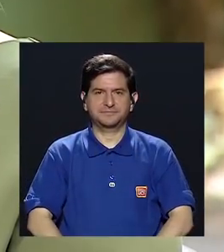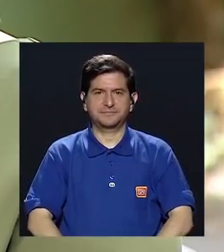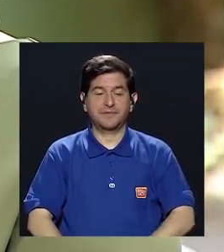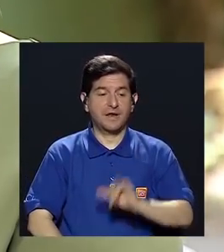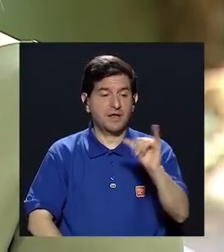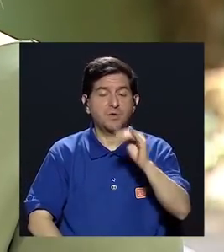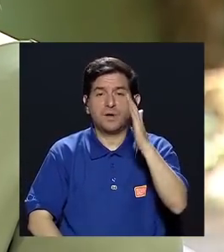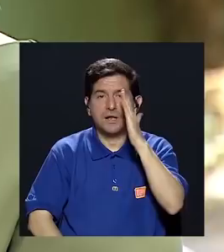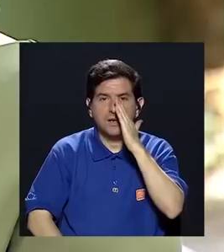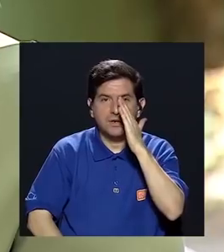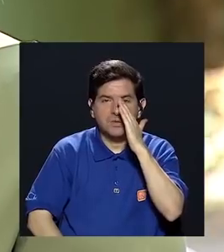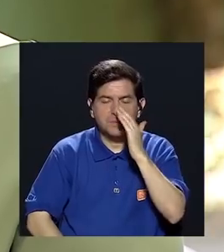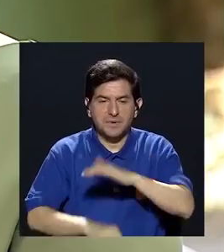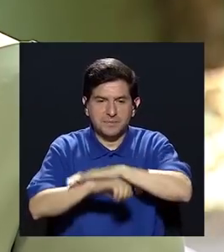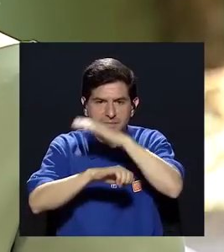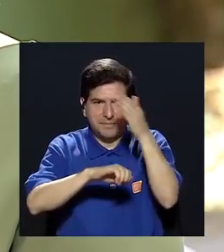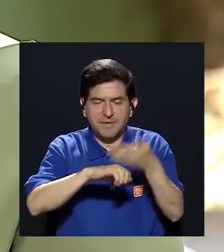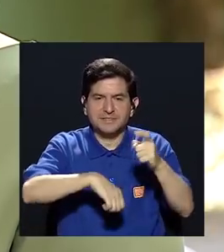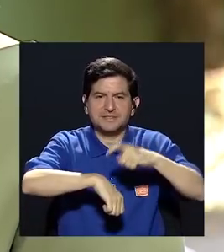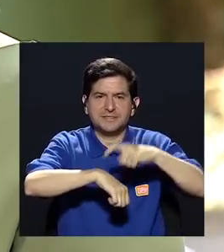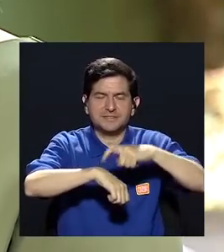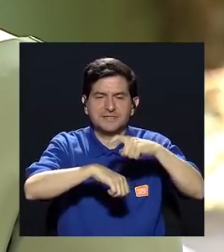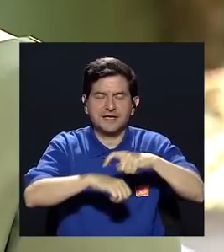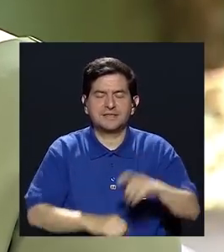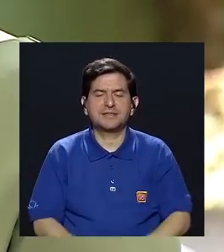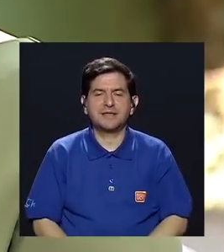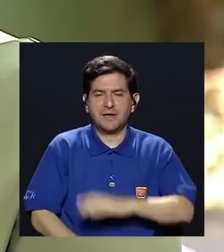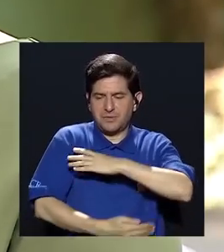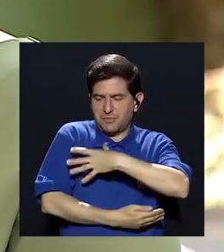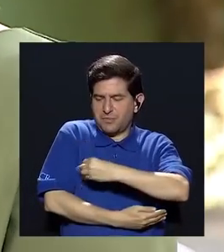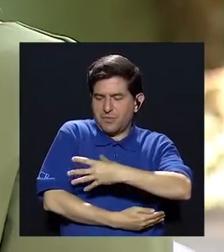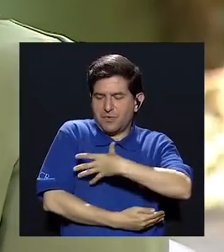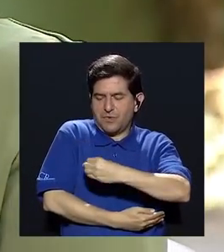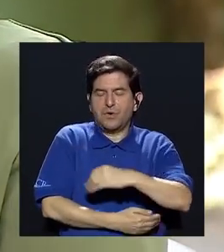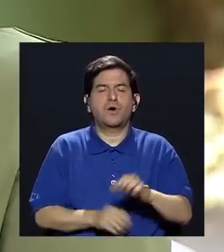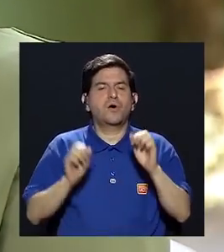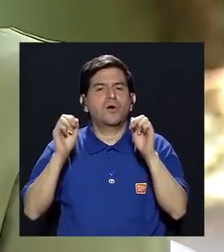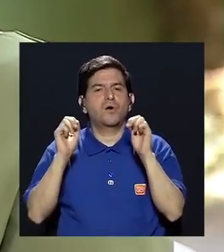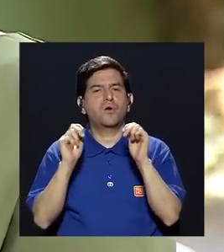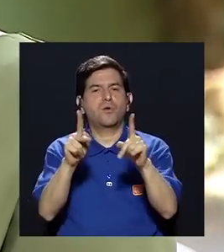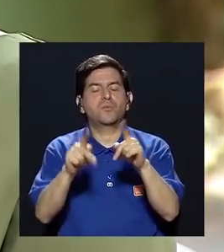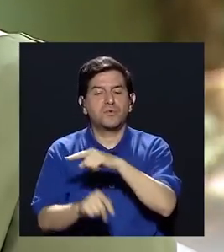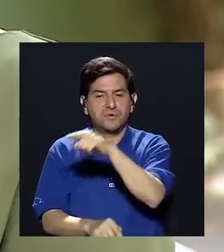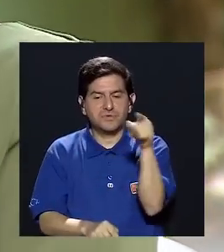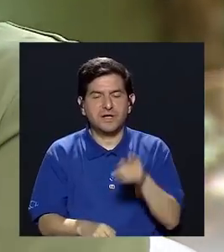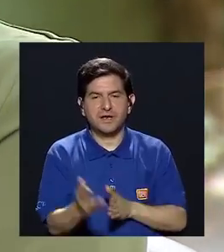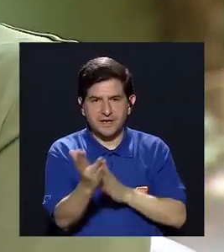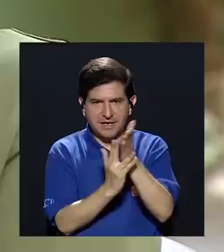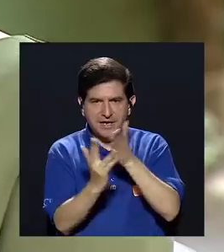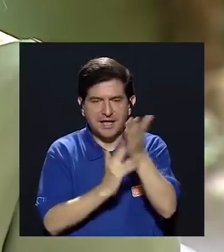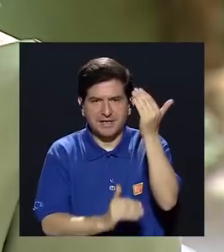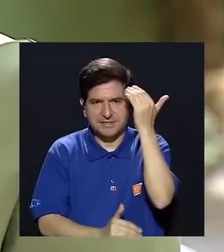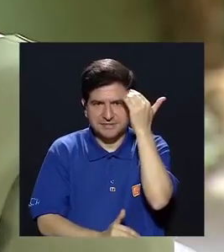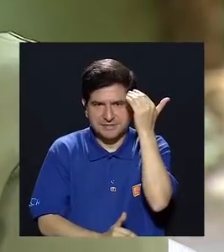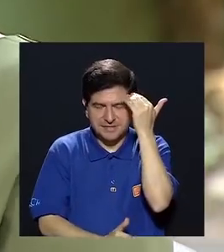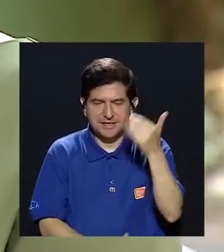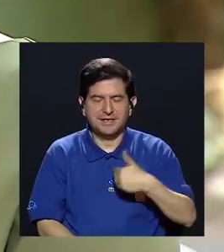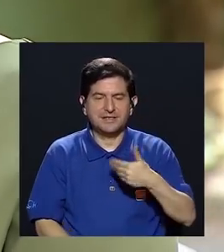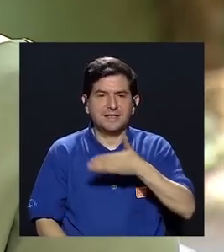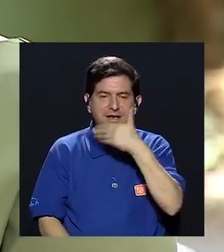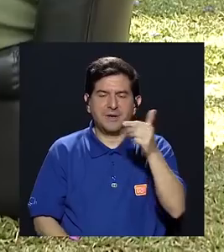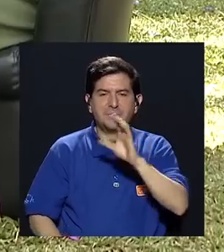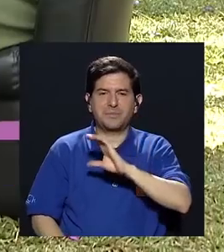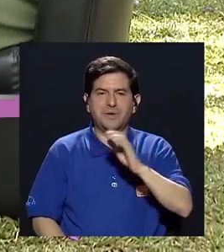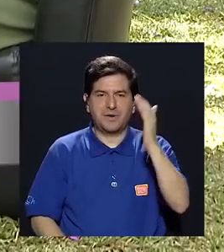y a las mamás embarazadas en periodo de lactancia la oportunidad de ser, accesar a conocimiento y tener